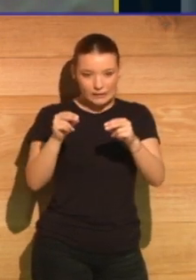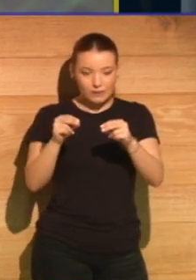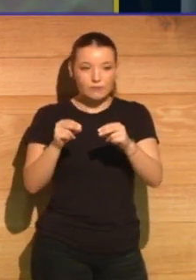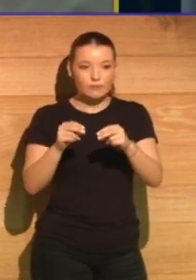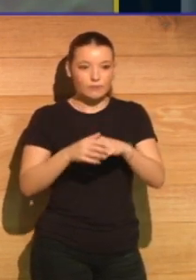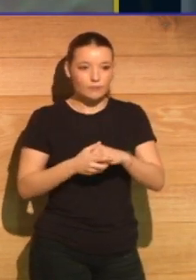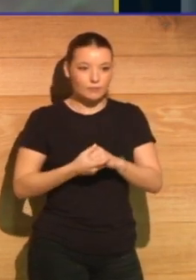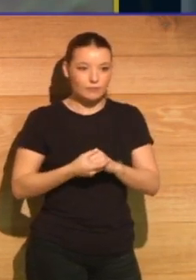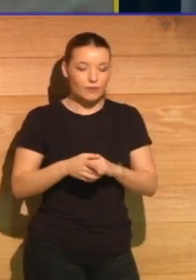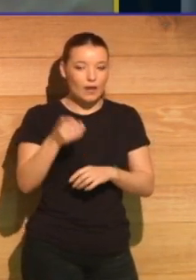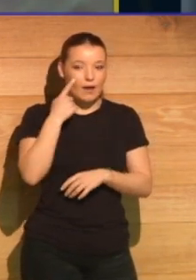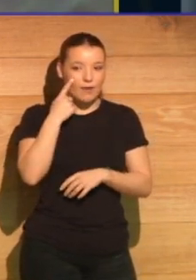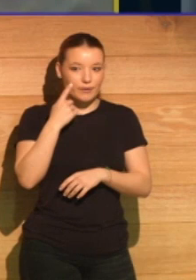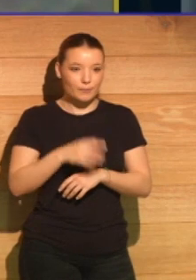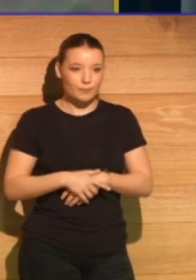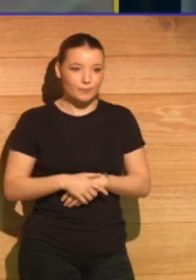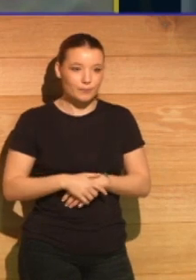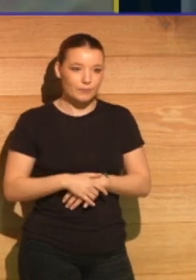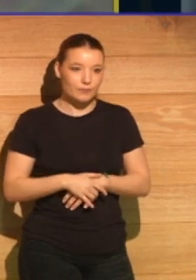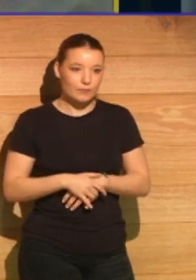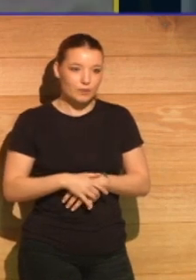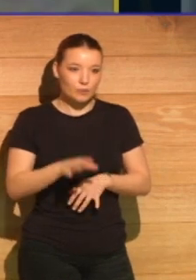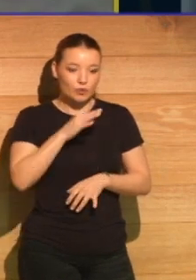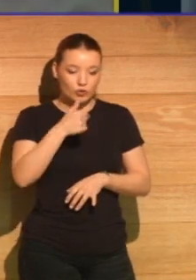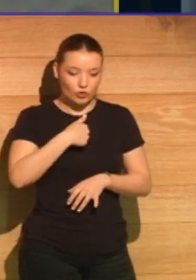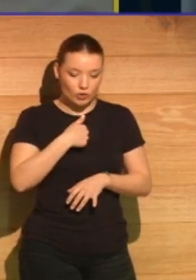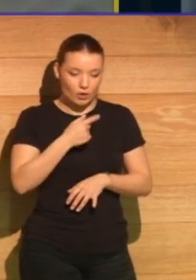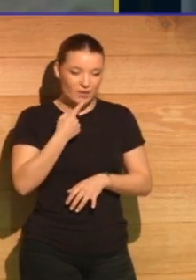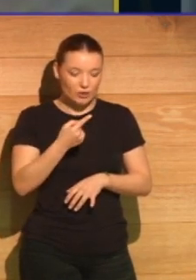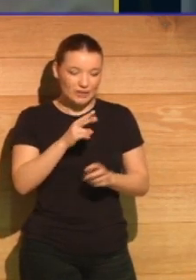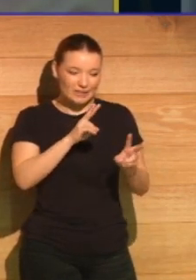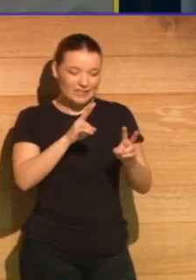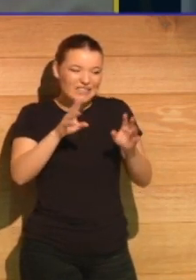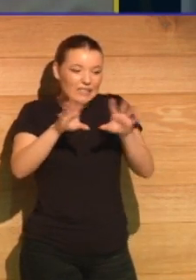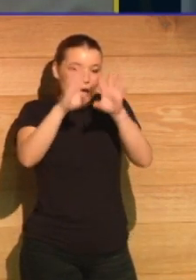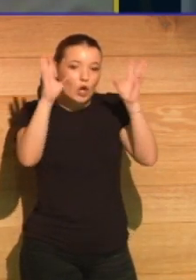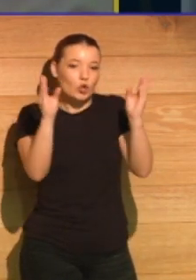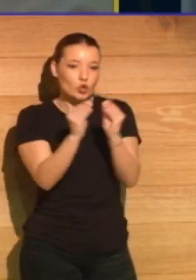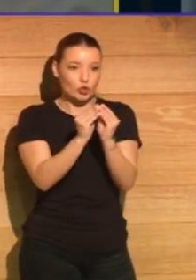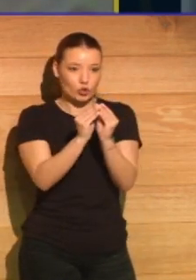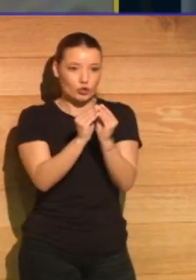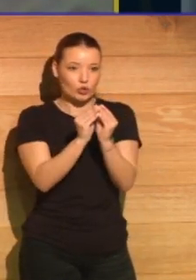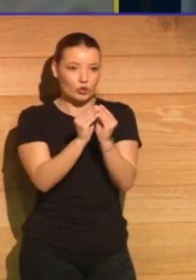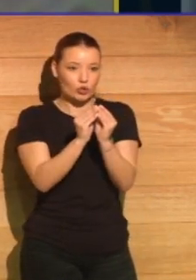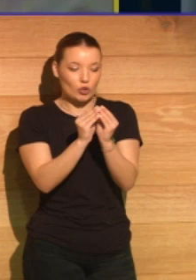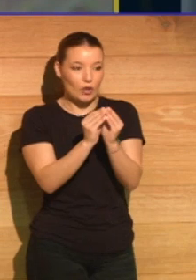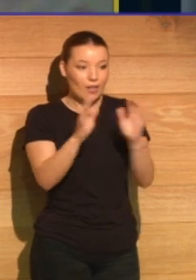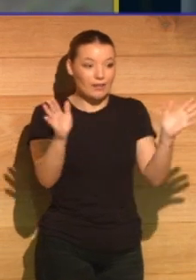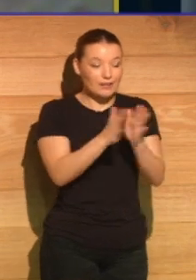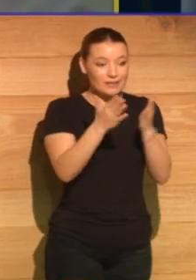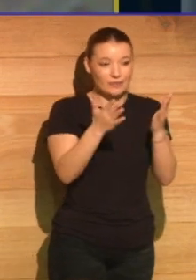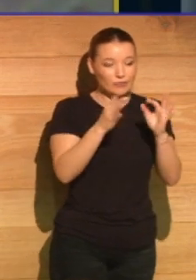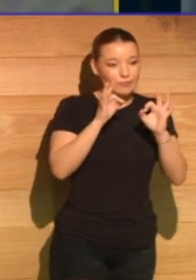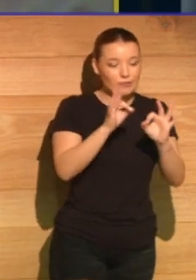Y a ver, por decir así algo en conclusión, creo que Hombros de Gigantas